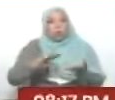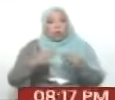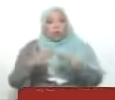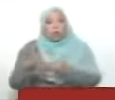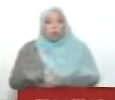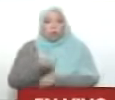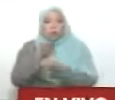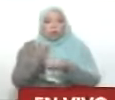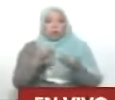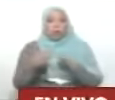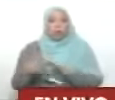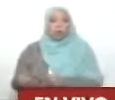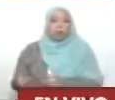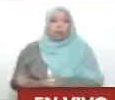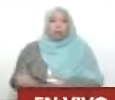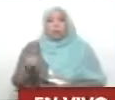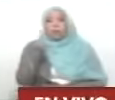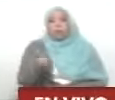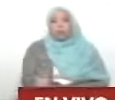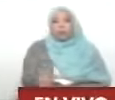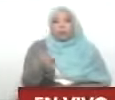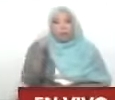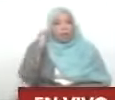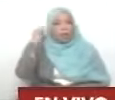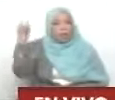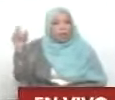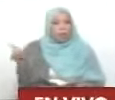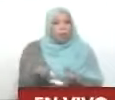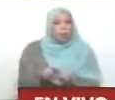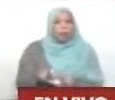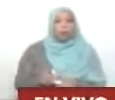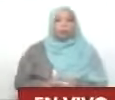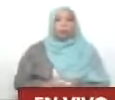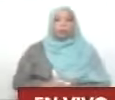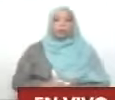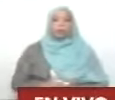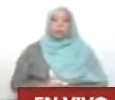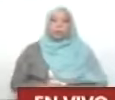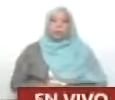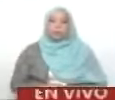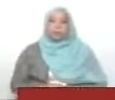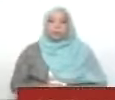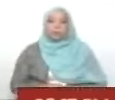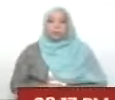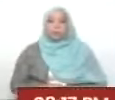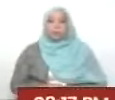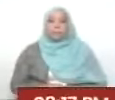consejos comunales? ¿Tú también andas en esa idea? ¿Ah?